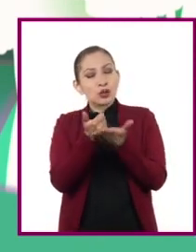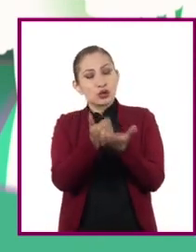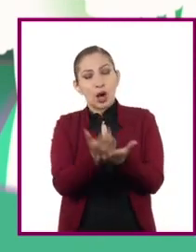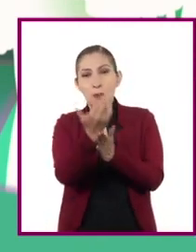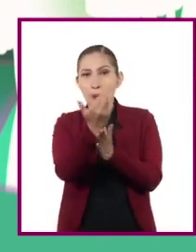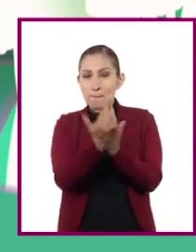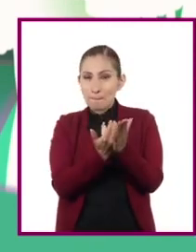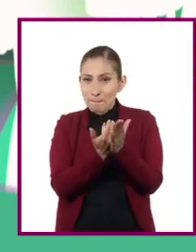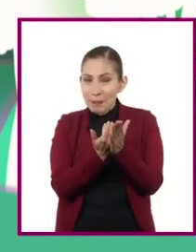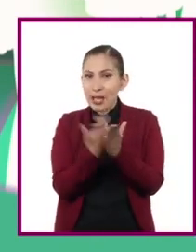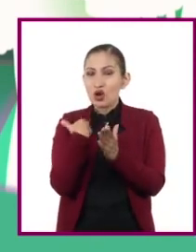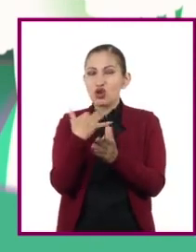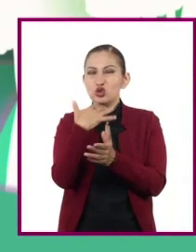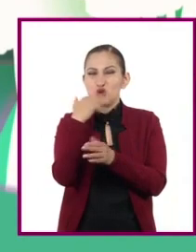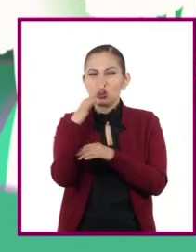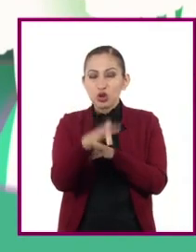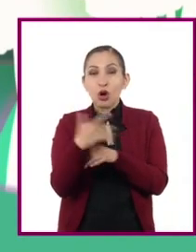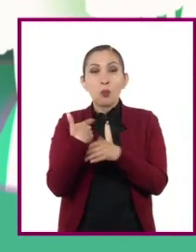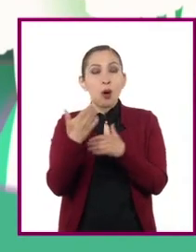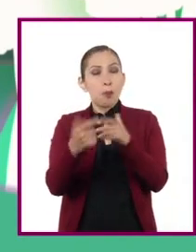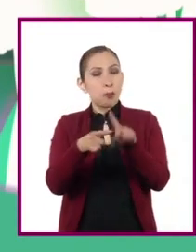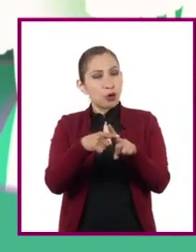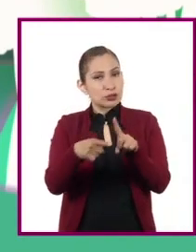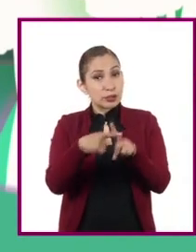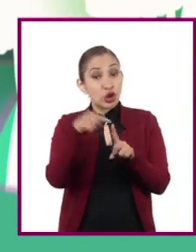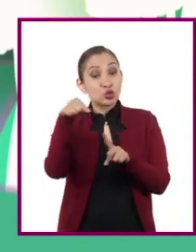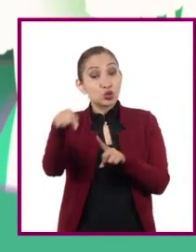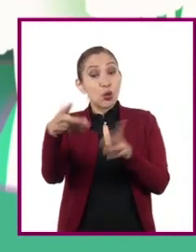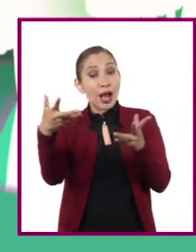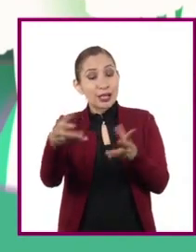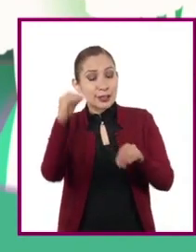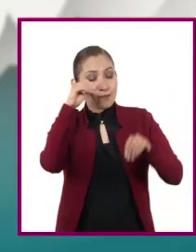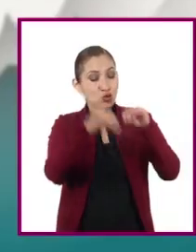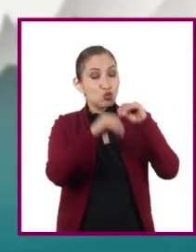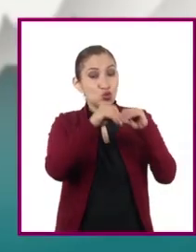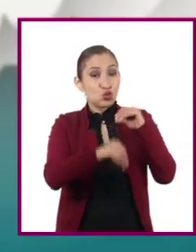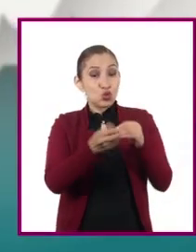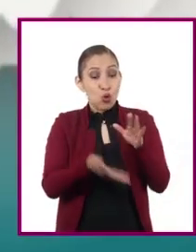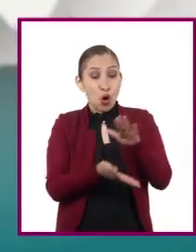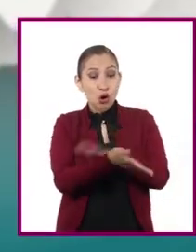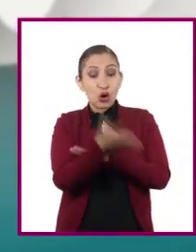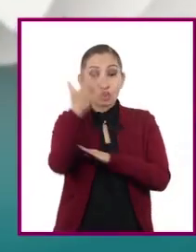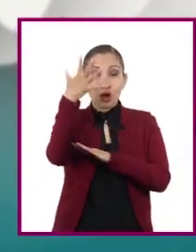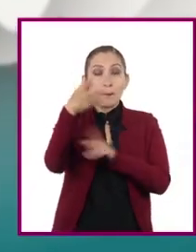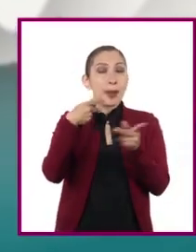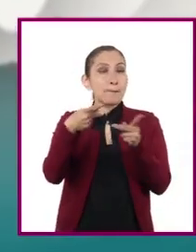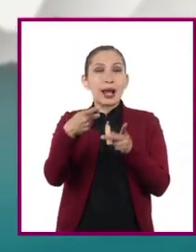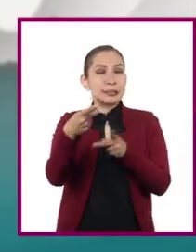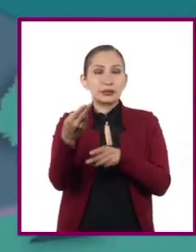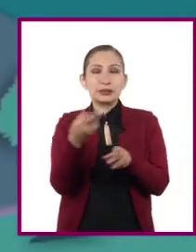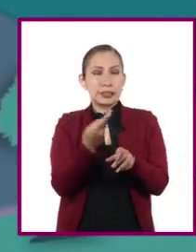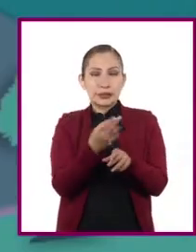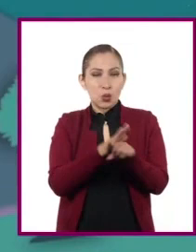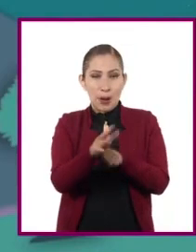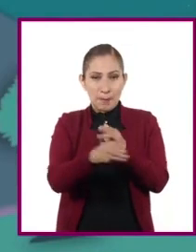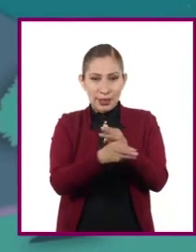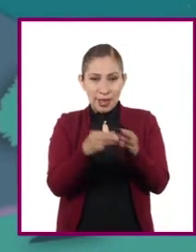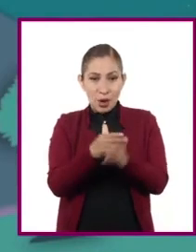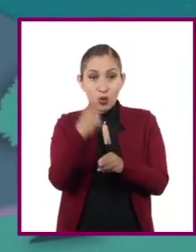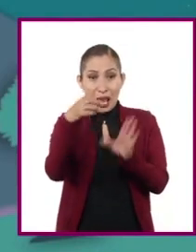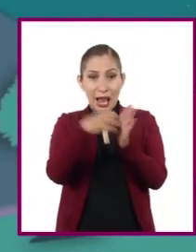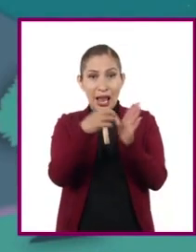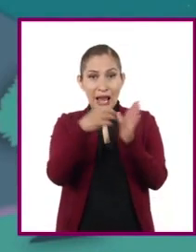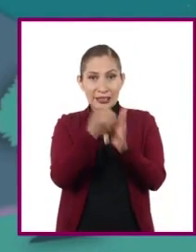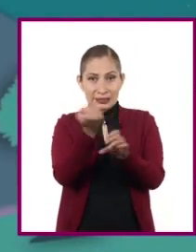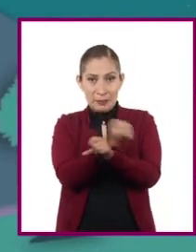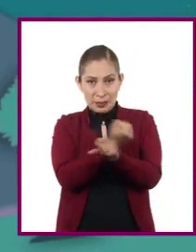huella ambiental positiva, fabricando su propio horno solar. Para elaborarlo necesitan una